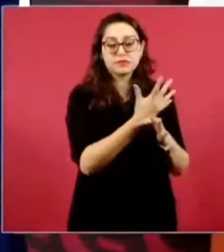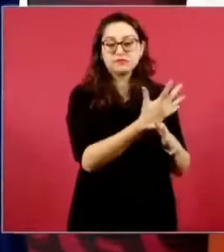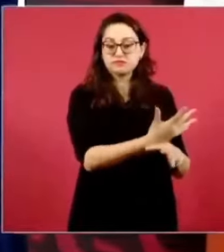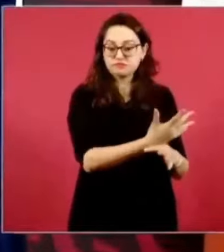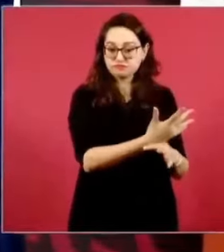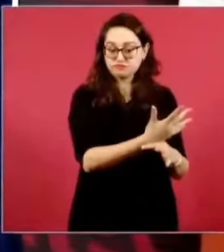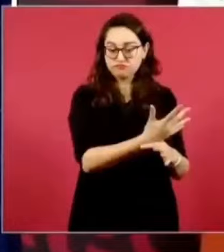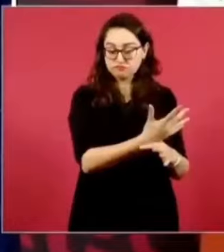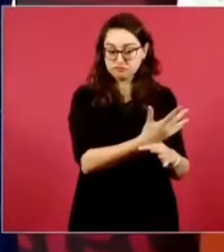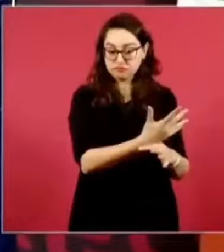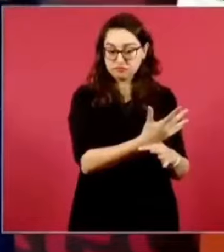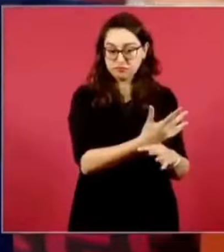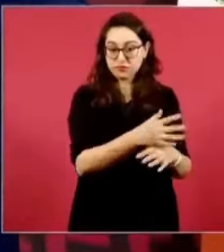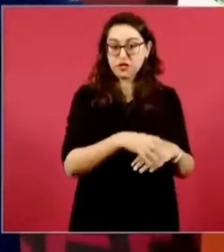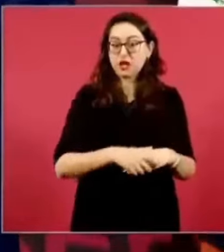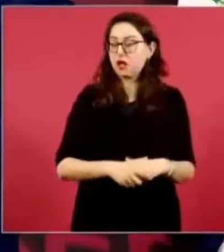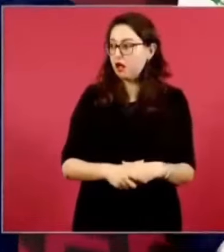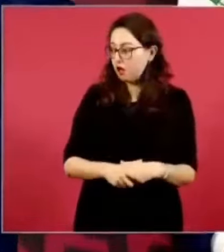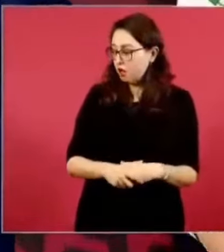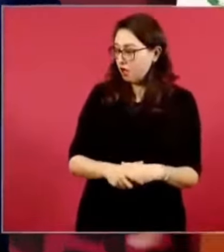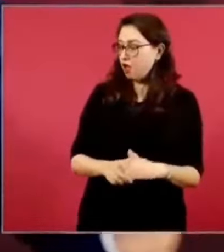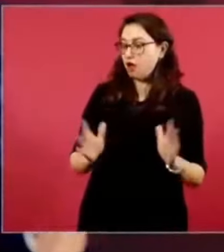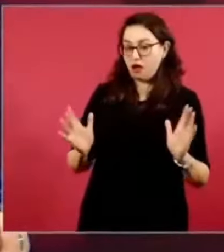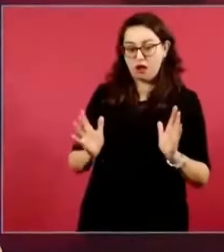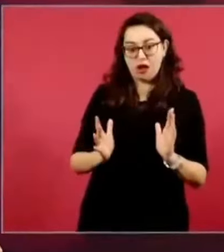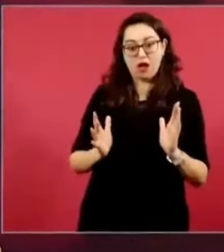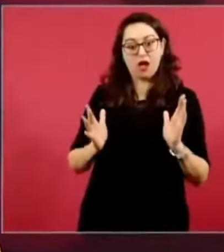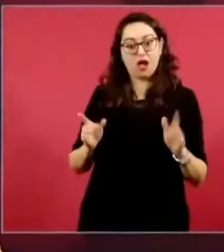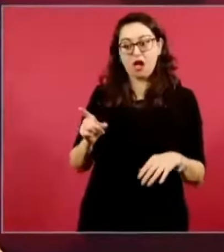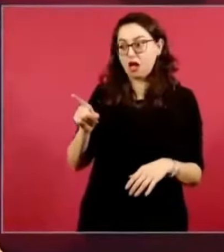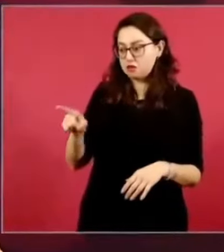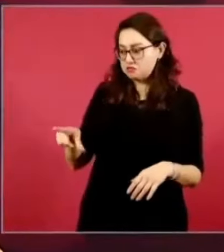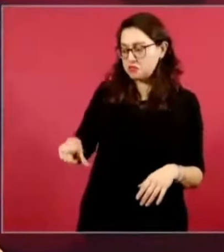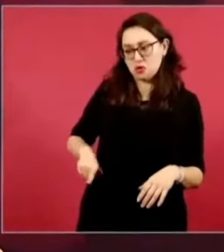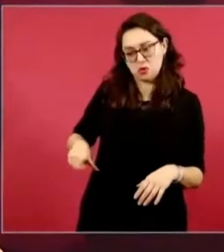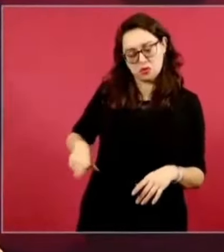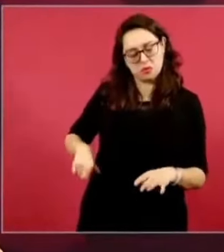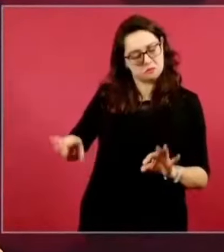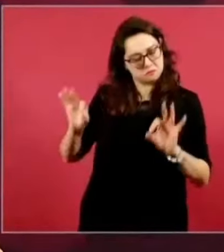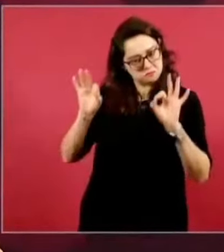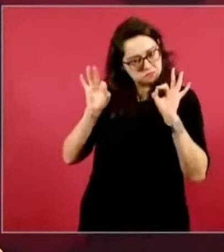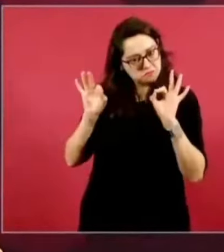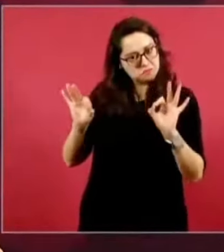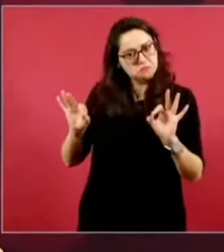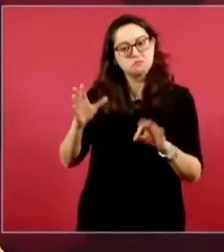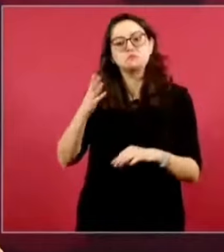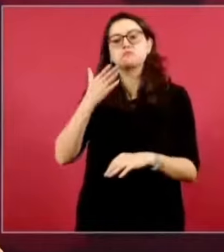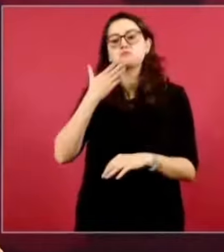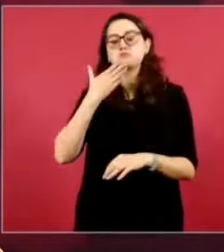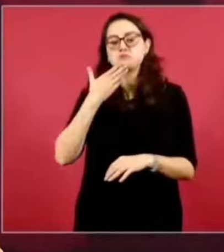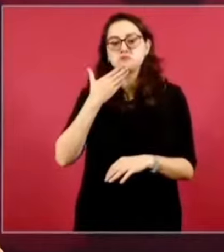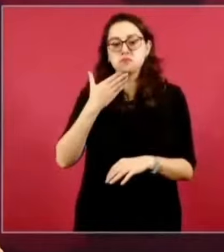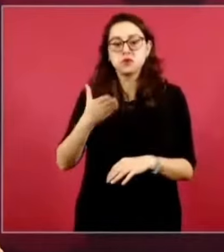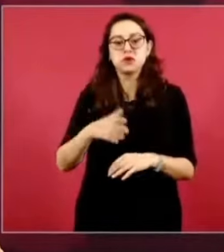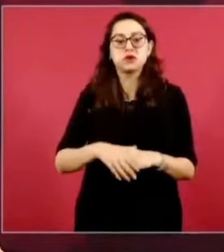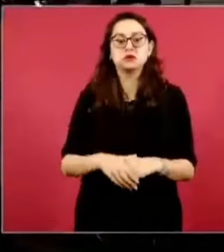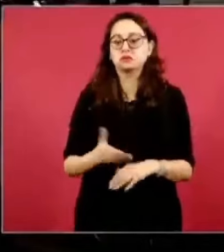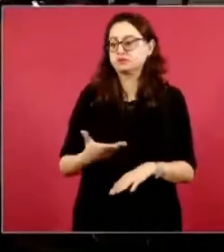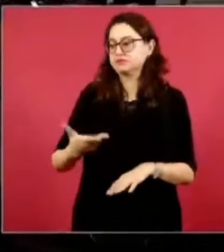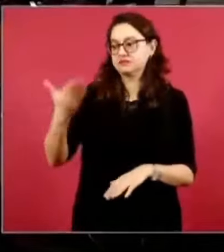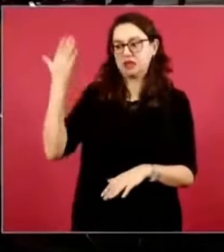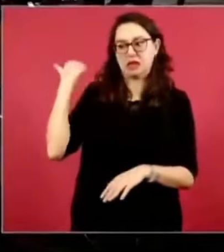confesar que ya era distinto el gobierno que no se podían entender con el general